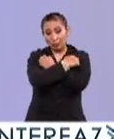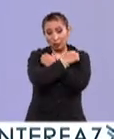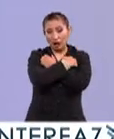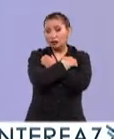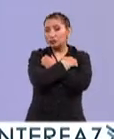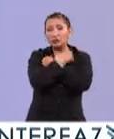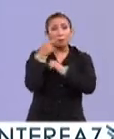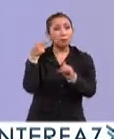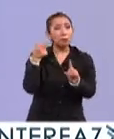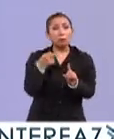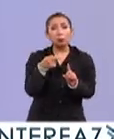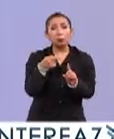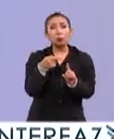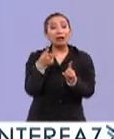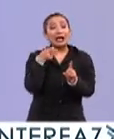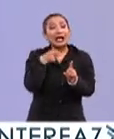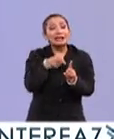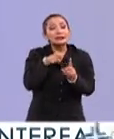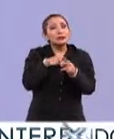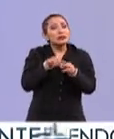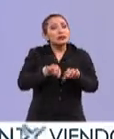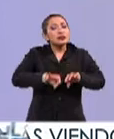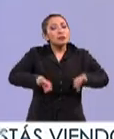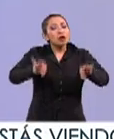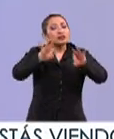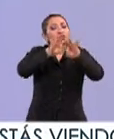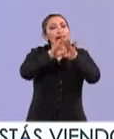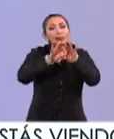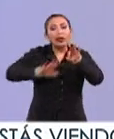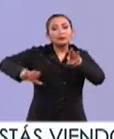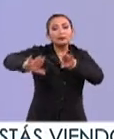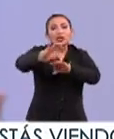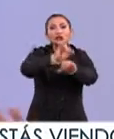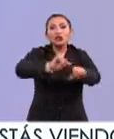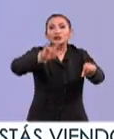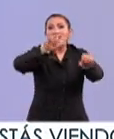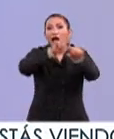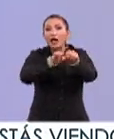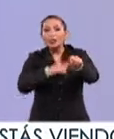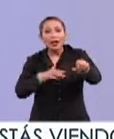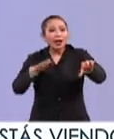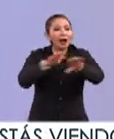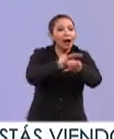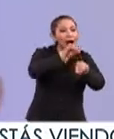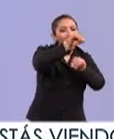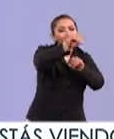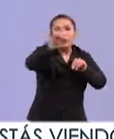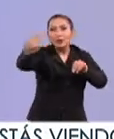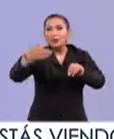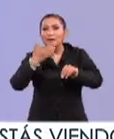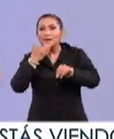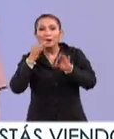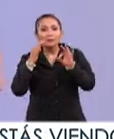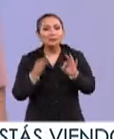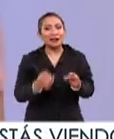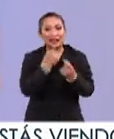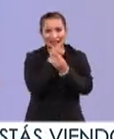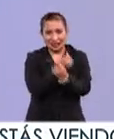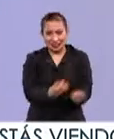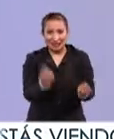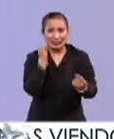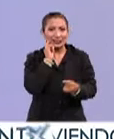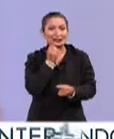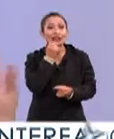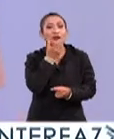educación es pues la clave del movimiento social, de la movilidad social, del bienestar. Los niños y las